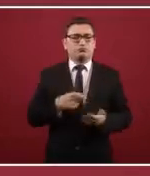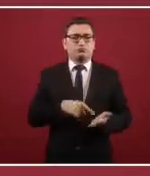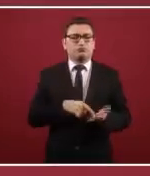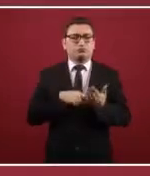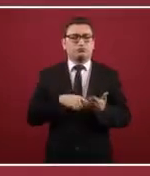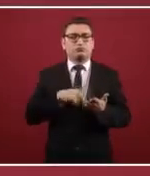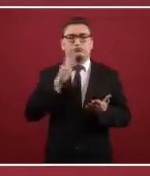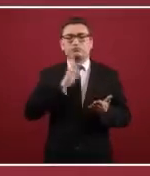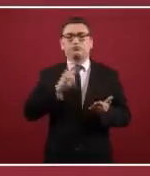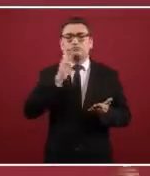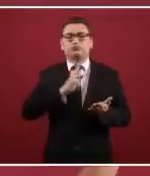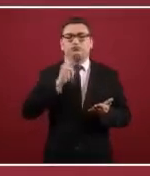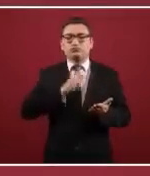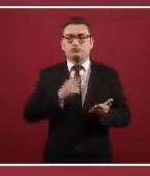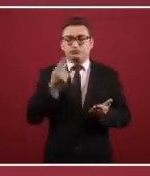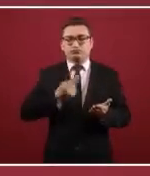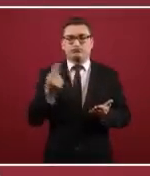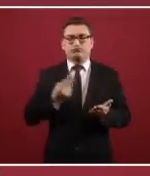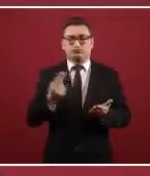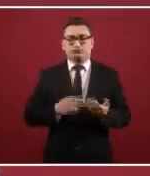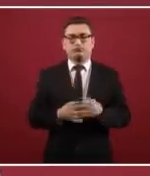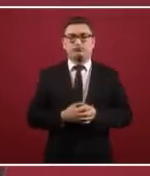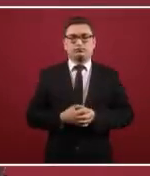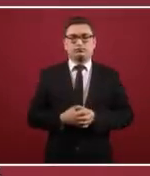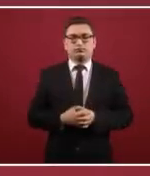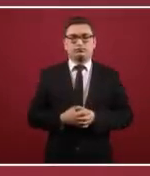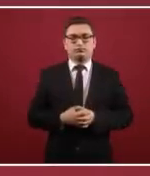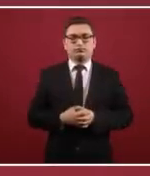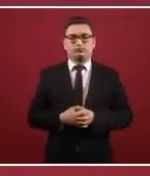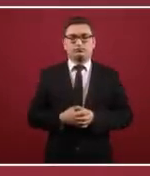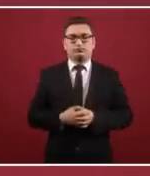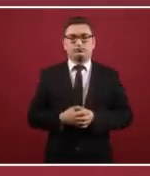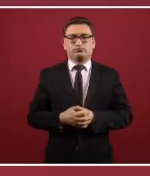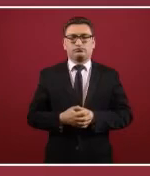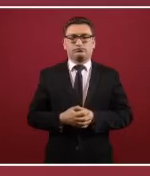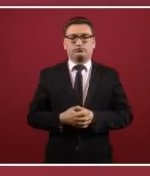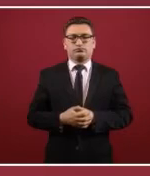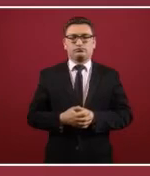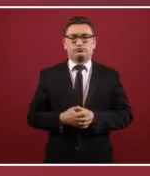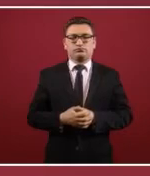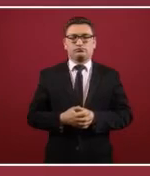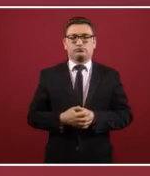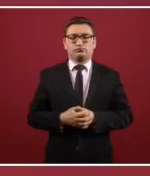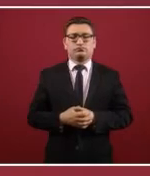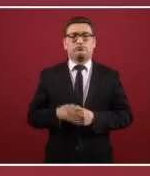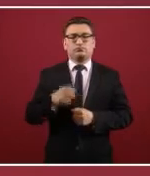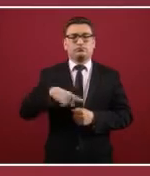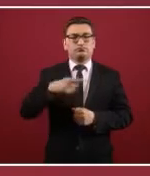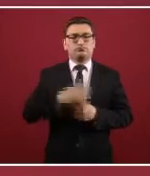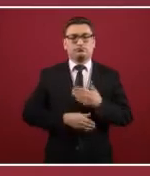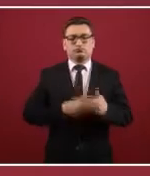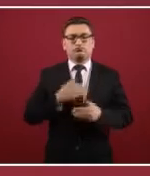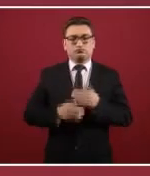presentar pruebas, sin llevar a cabo un proceso